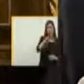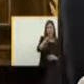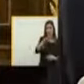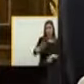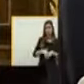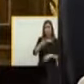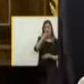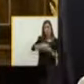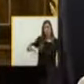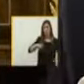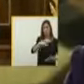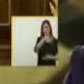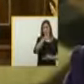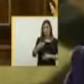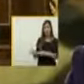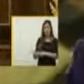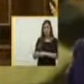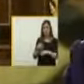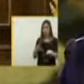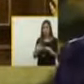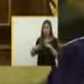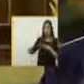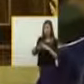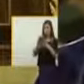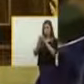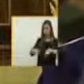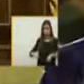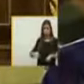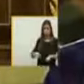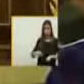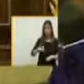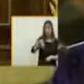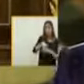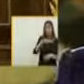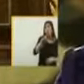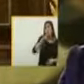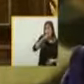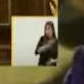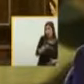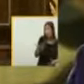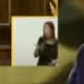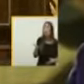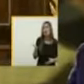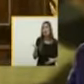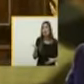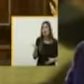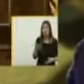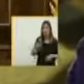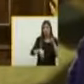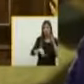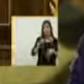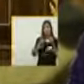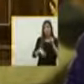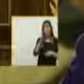seus correligionarios de Podemos, ou ben adheridos, ou simpatizantes, ou como queiramos denominálos, no caso de Manuela